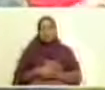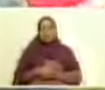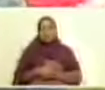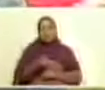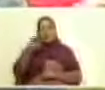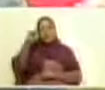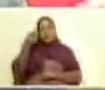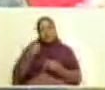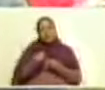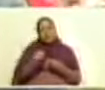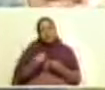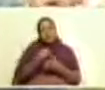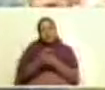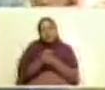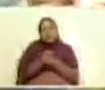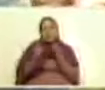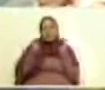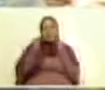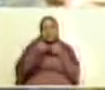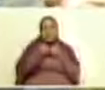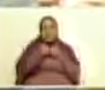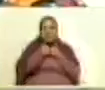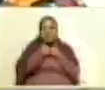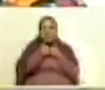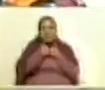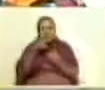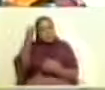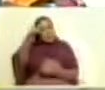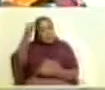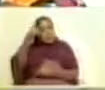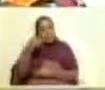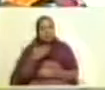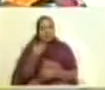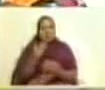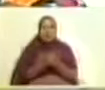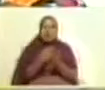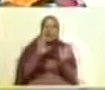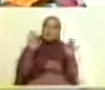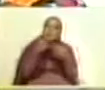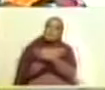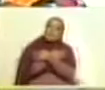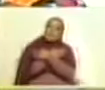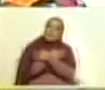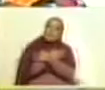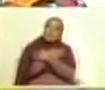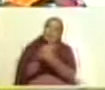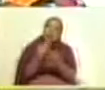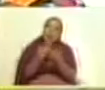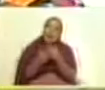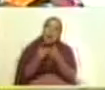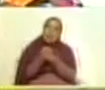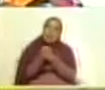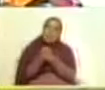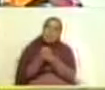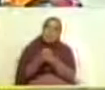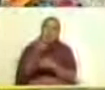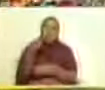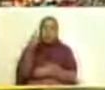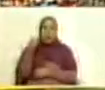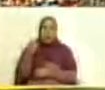recuerdo vivo de nuestro maestro, el gran Aristóbulo Isturiz. Vamos a darle un aplauso al espíritu eterno del negro